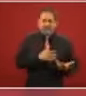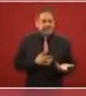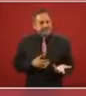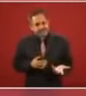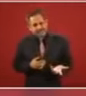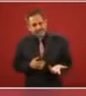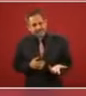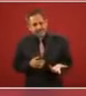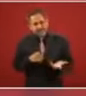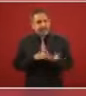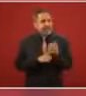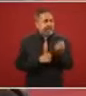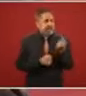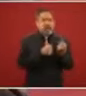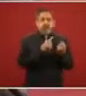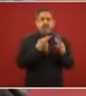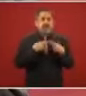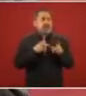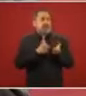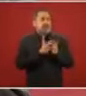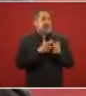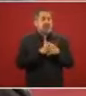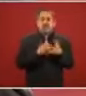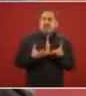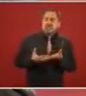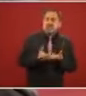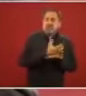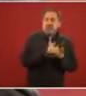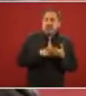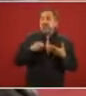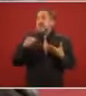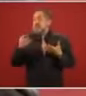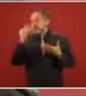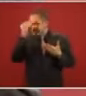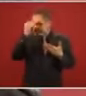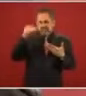en unas cuantas manos y del abandono